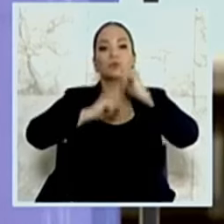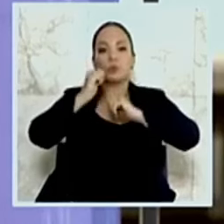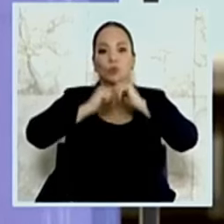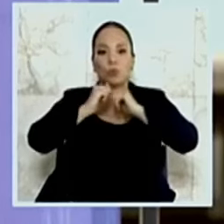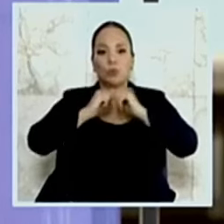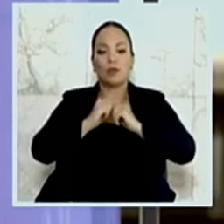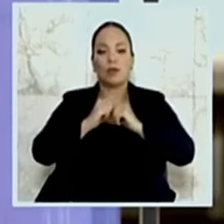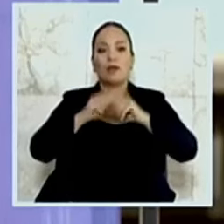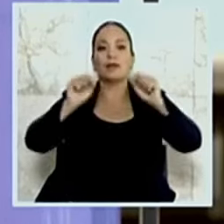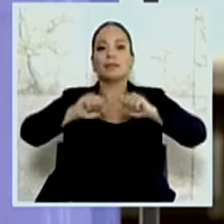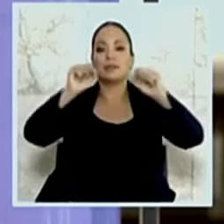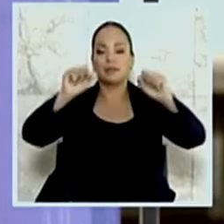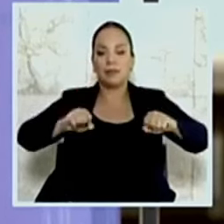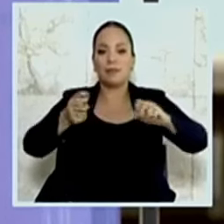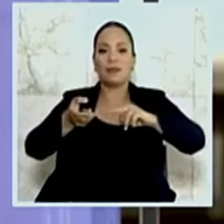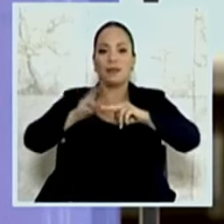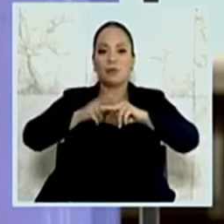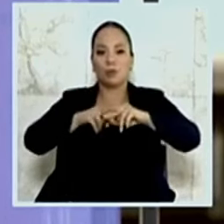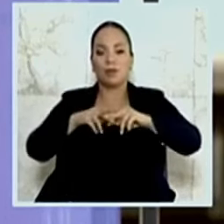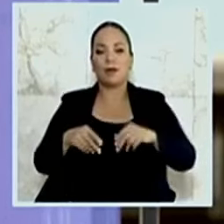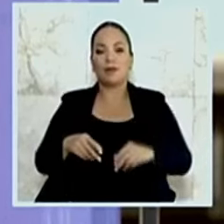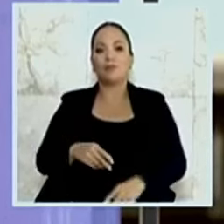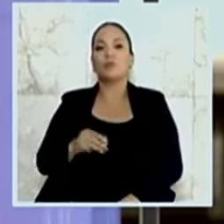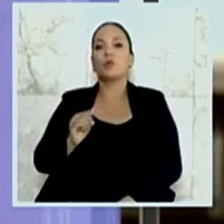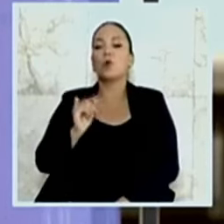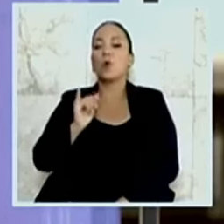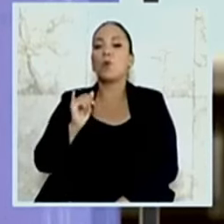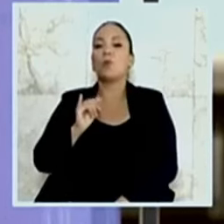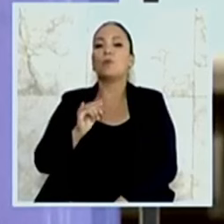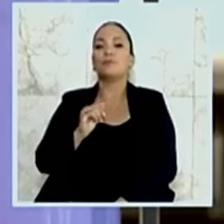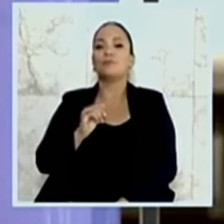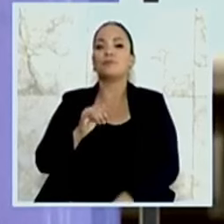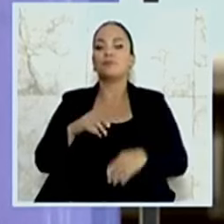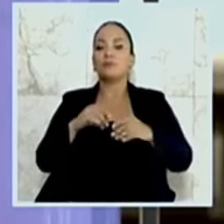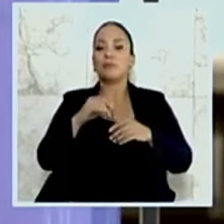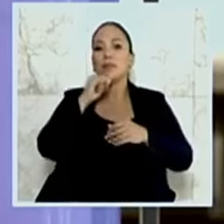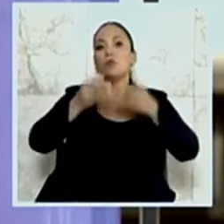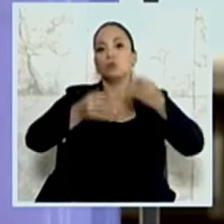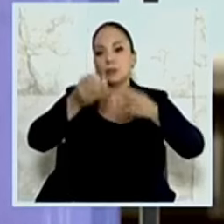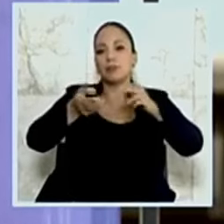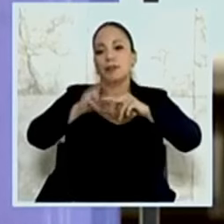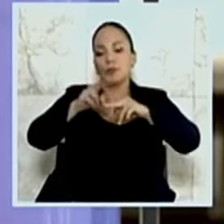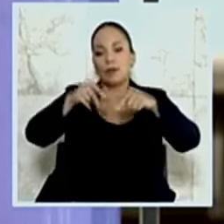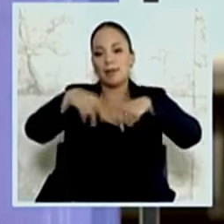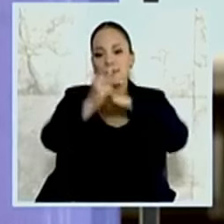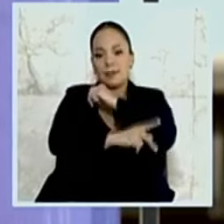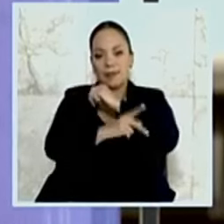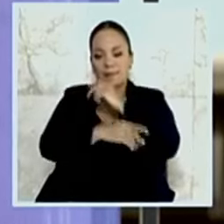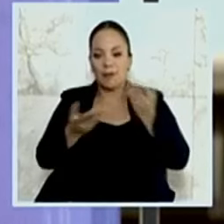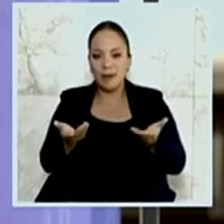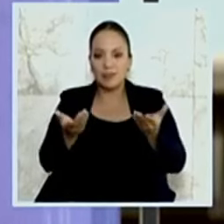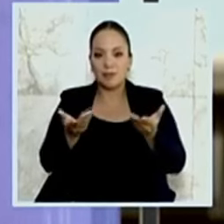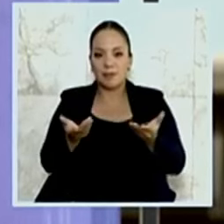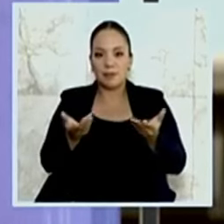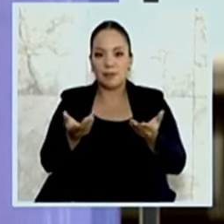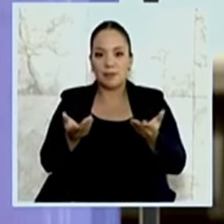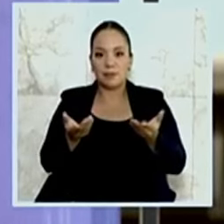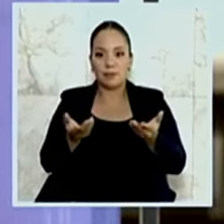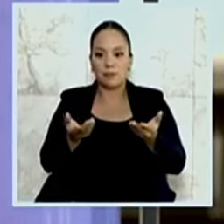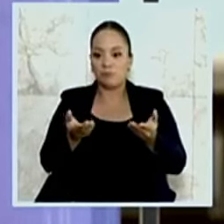considerarlo? Sí. ¿Cuándo? Cuando hayamos arreglado problemas estructurales en nuestro